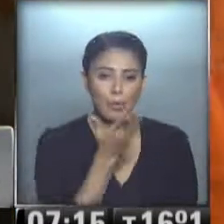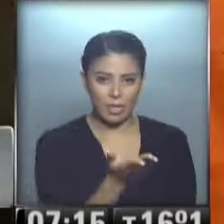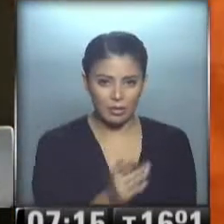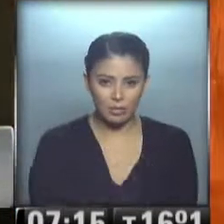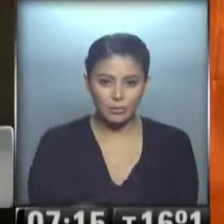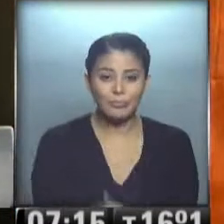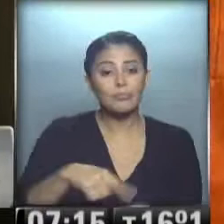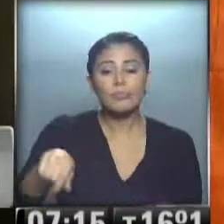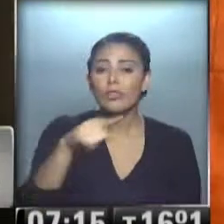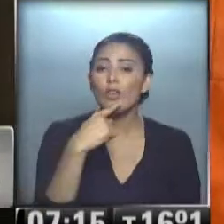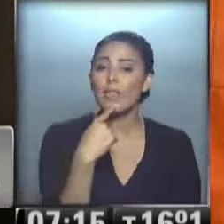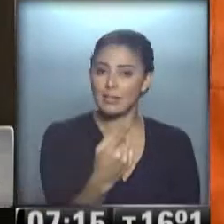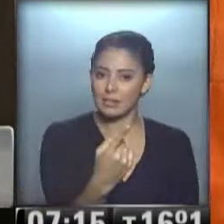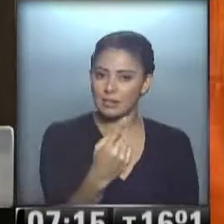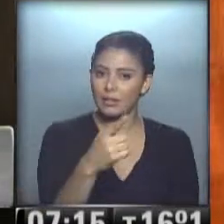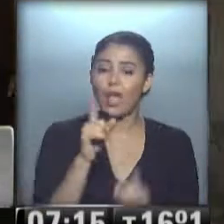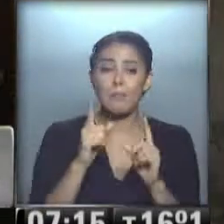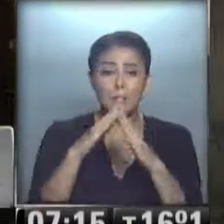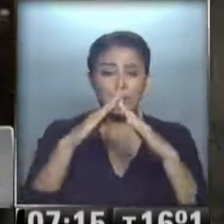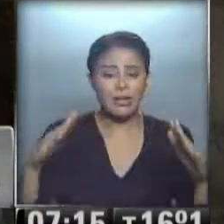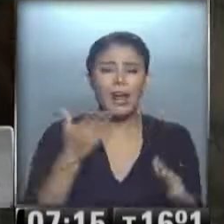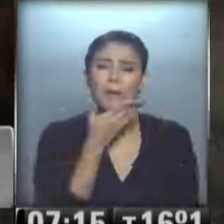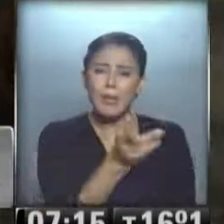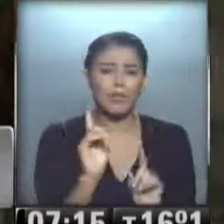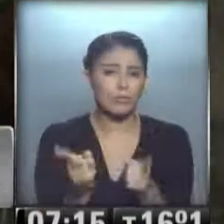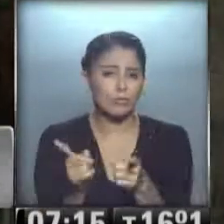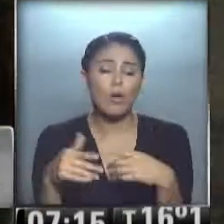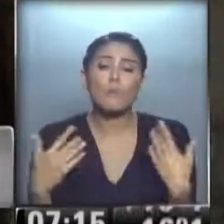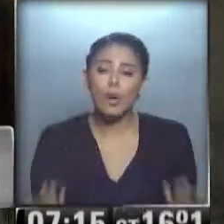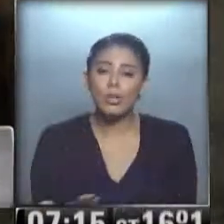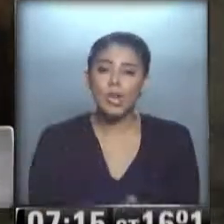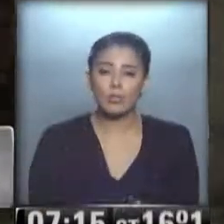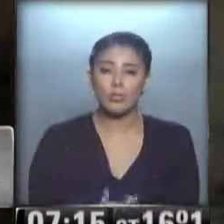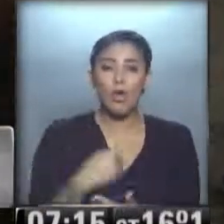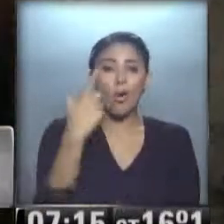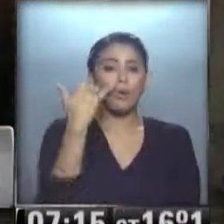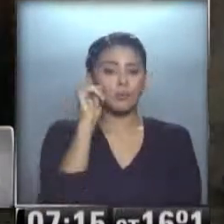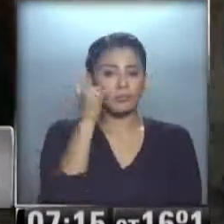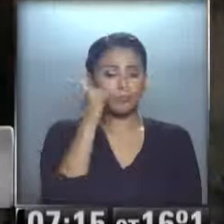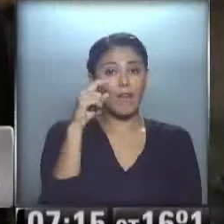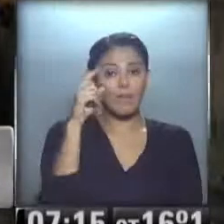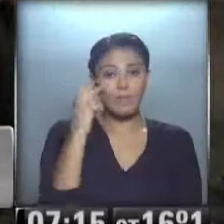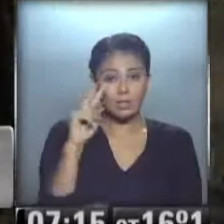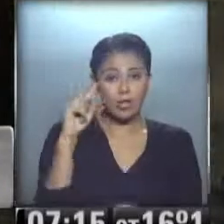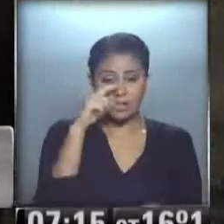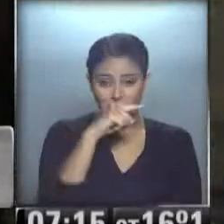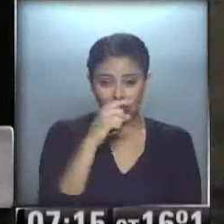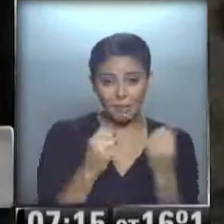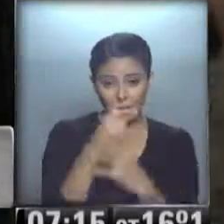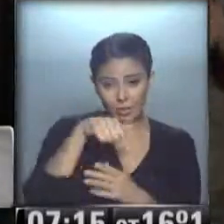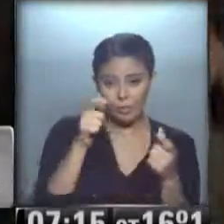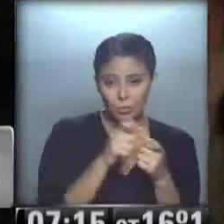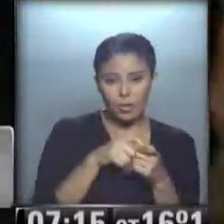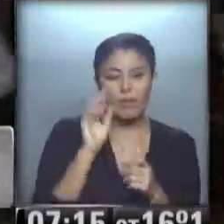que señalaron es que va a mantenerse el reclamo en el lugar y por eso a través de uno de los móviles de Visión 7 Mañana vamos a estar allí